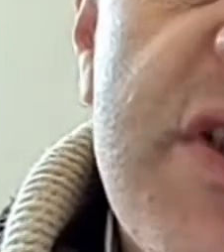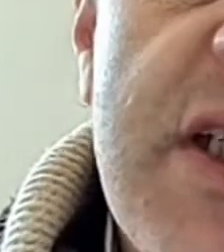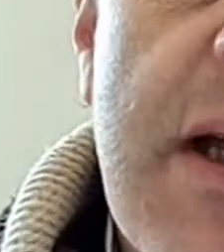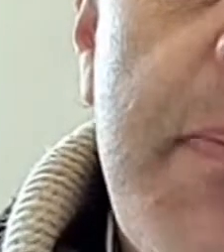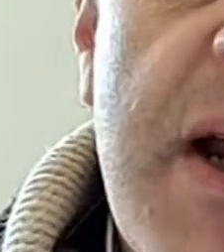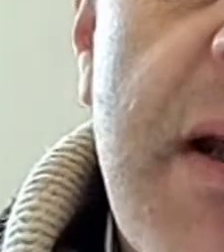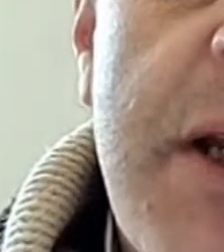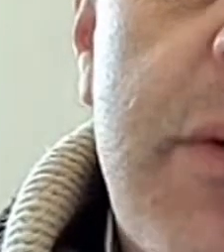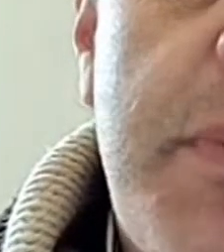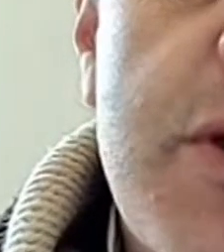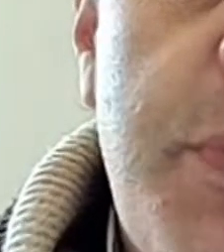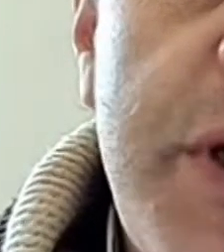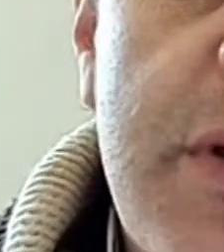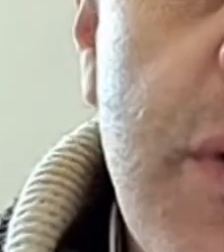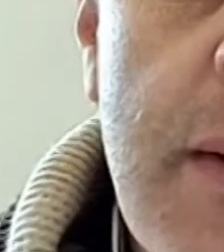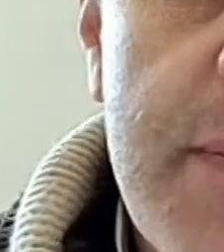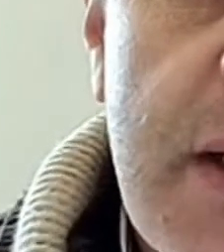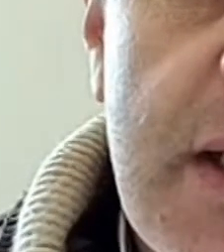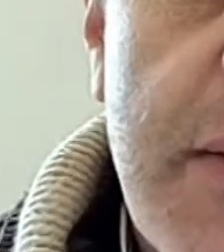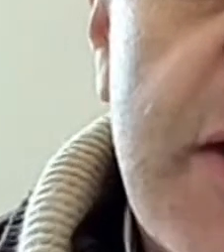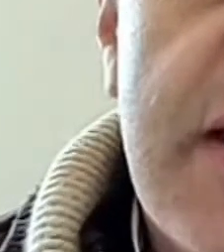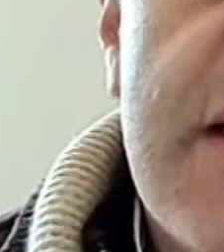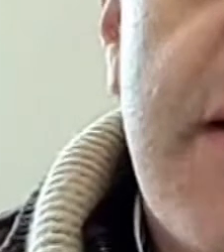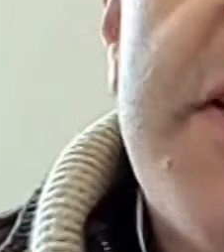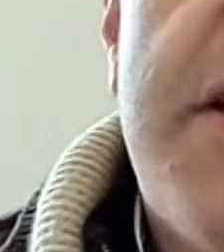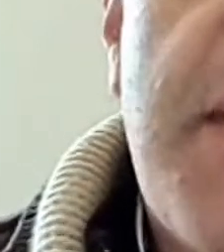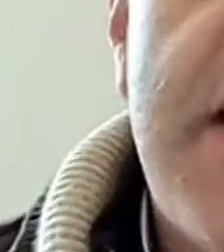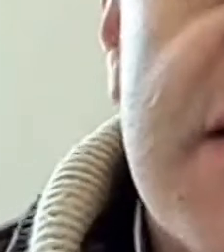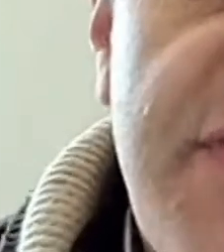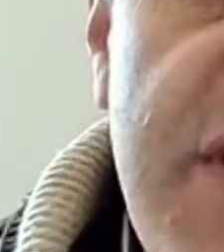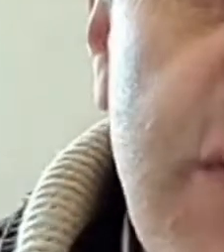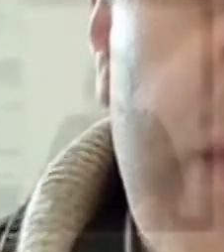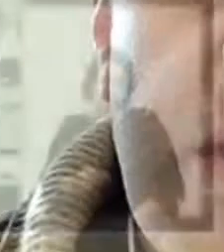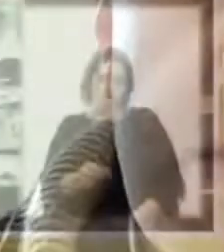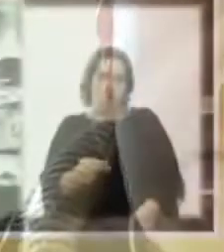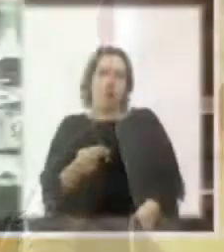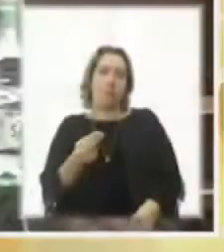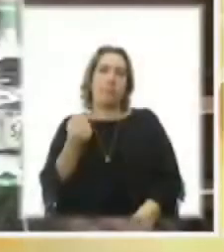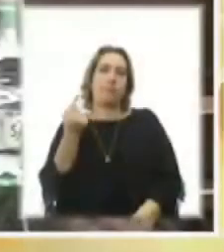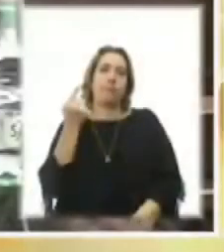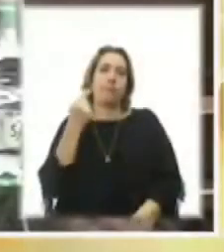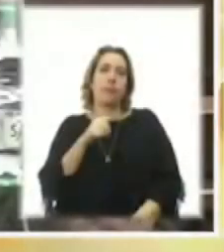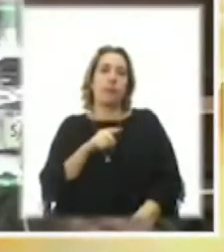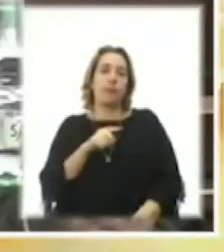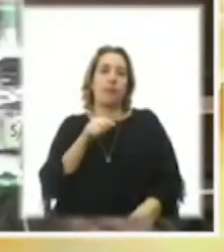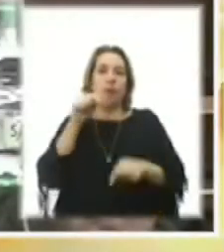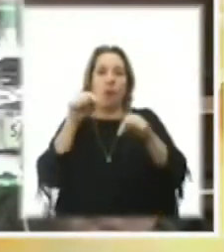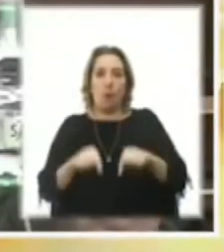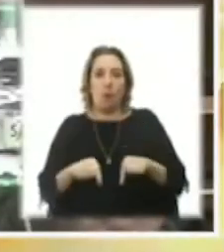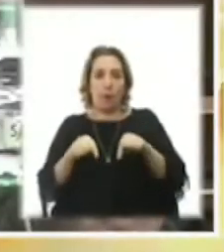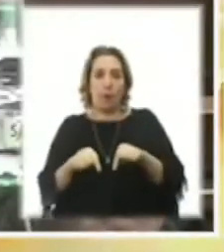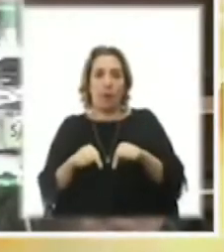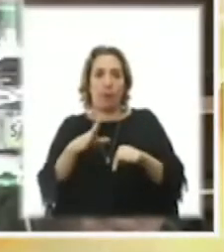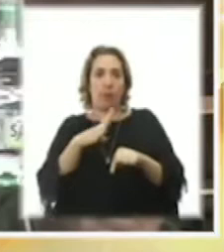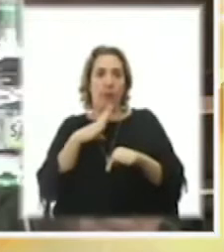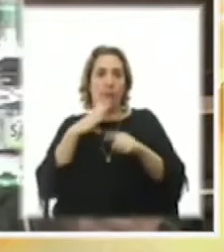con la Oficina de Planeamiento y Presupuesto, y que va a tener ese principal desafío de estudiar a fondo lo